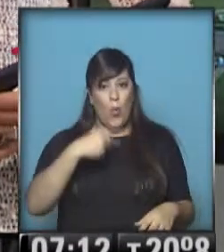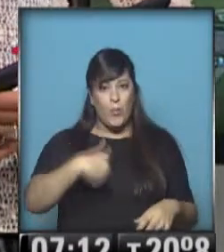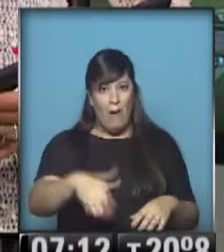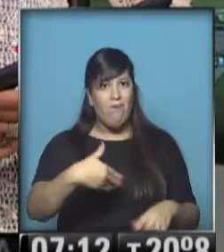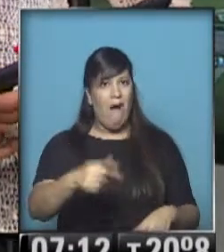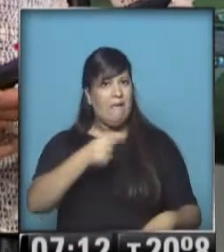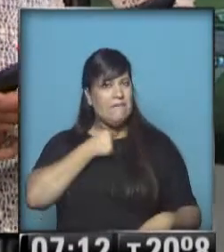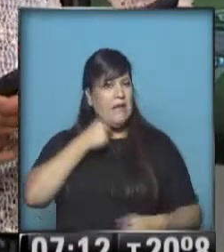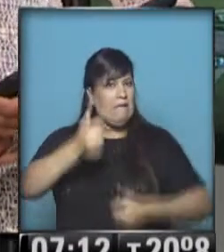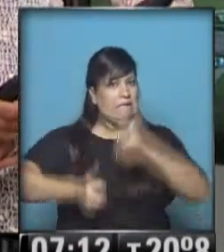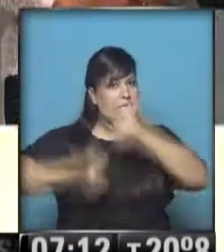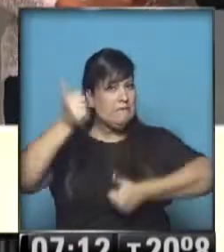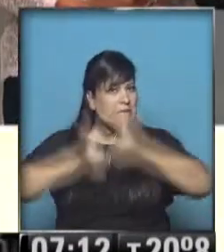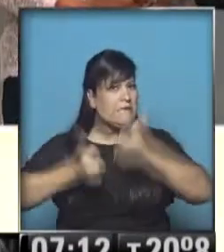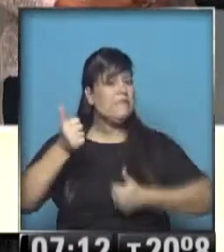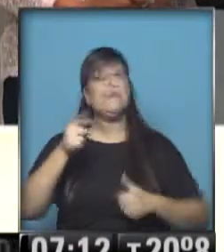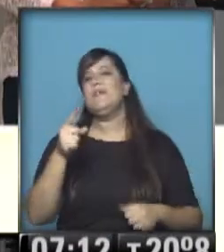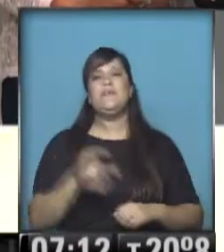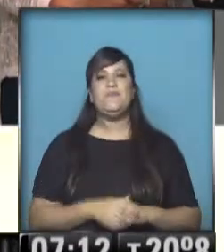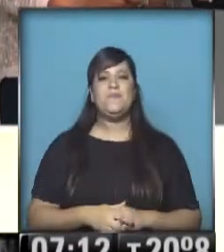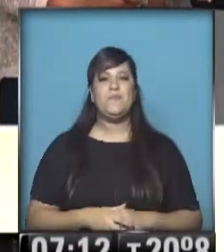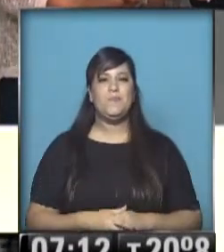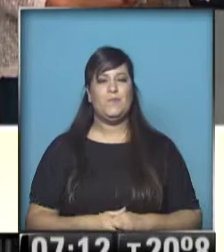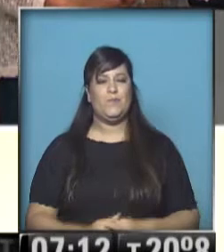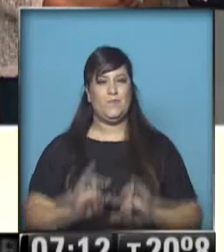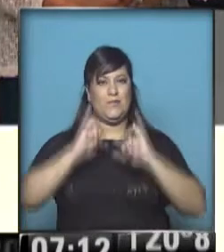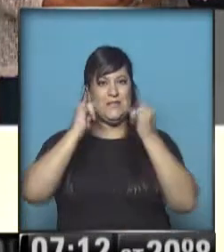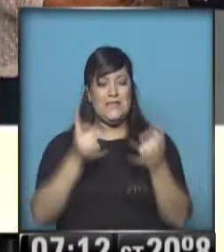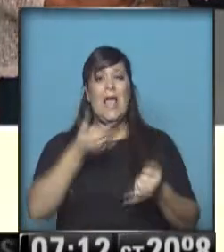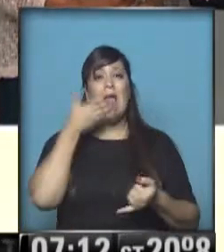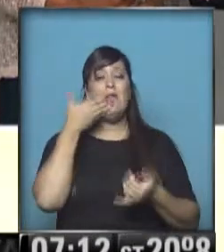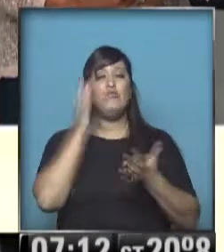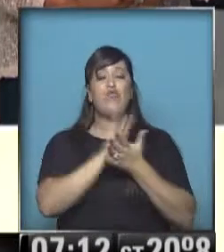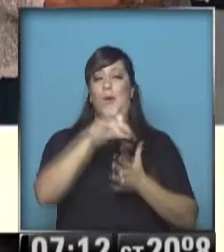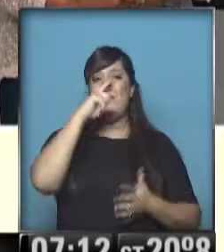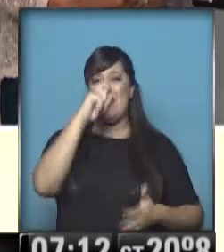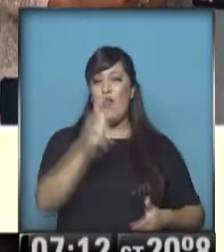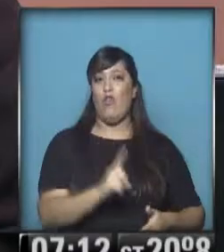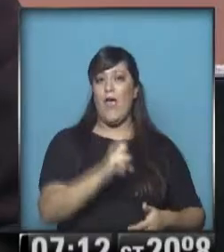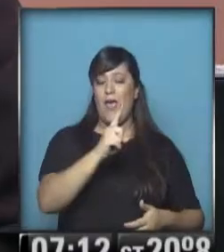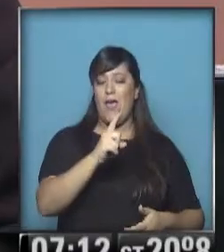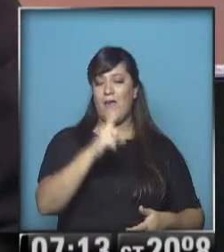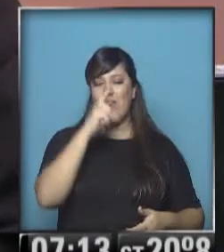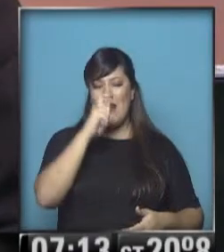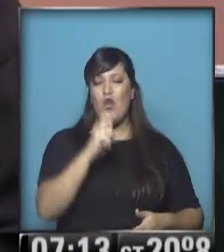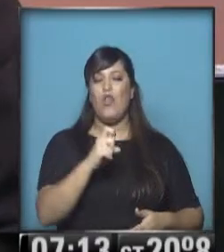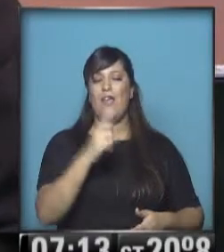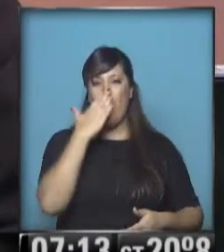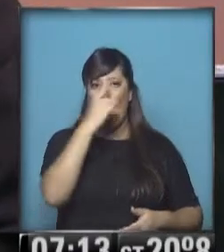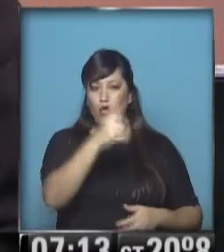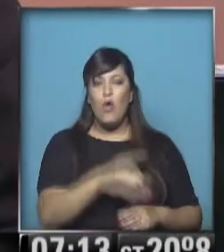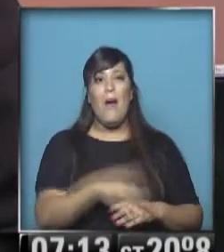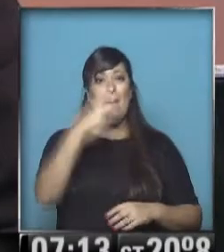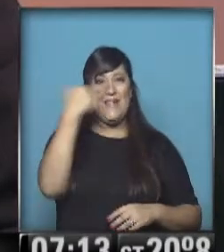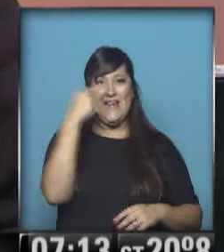los talones a los punteros, Juan Carlos. Sí, en este caso hablamos de Belgrano de Córdoba. Gran actuación del Pirata cordobés que